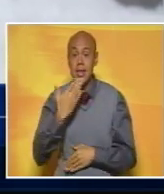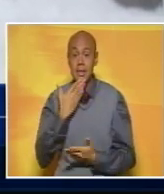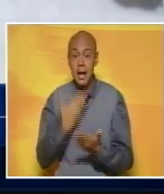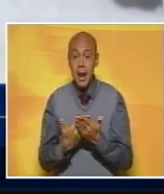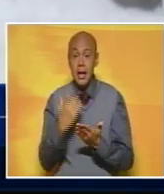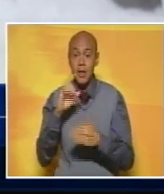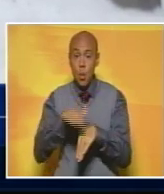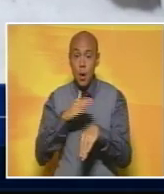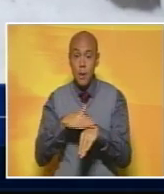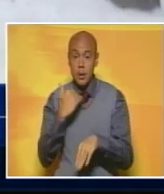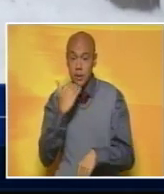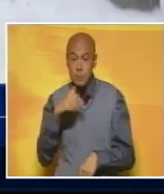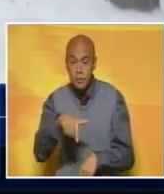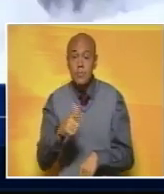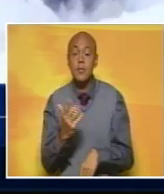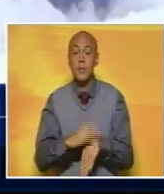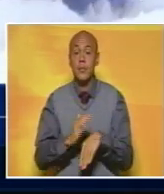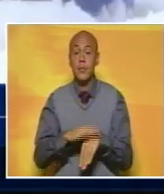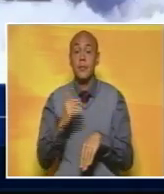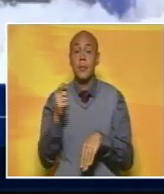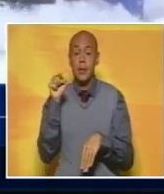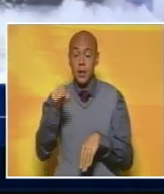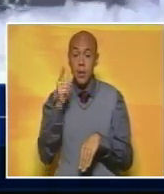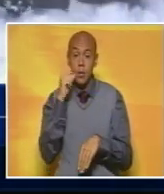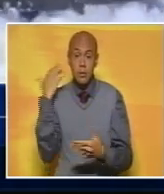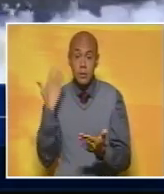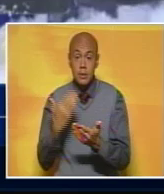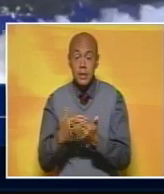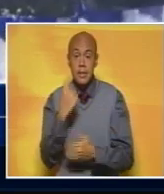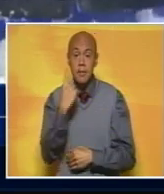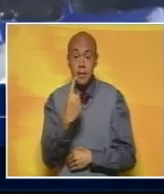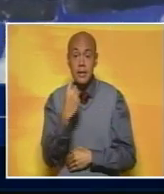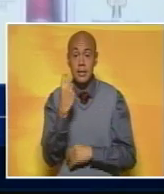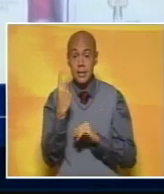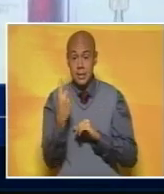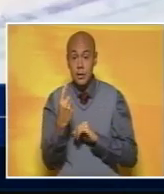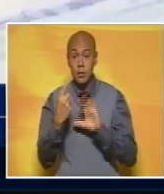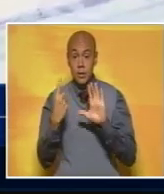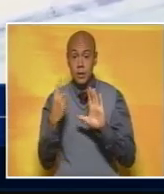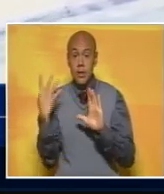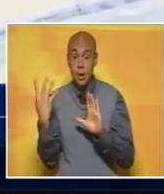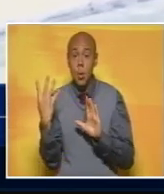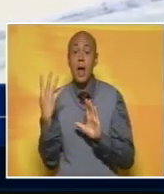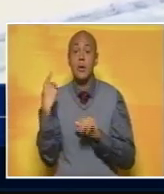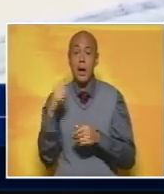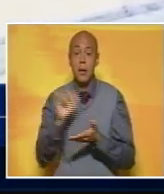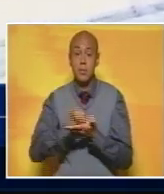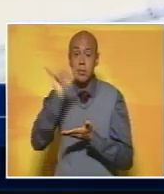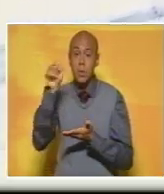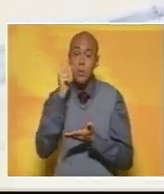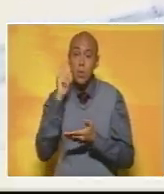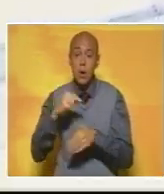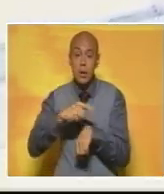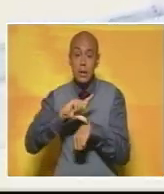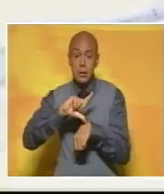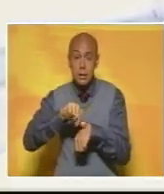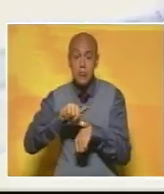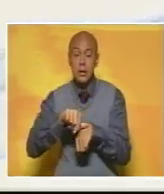Gracias este jueves. Se conoció que hasta el momento 1.164 vuelos comerciales cancelados y retrasados en